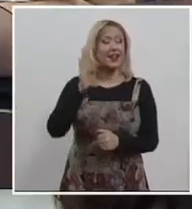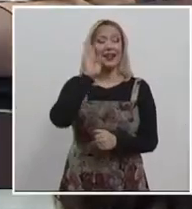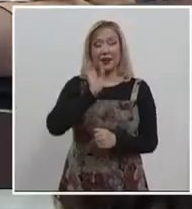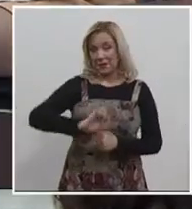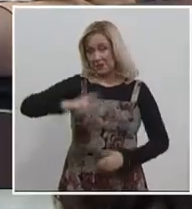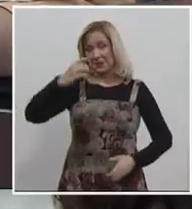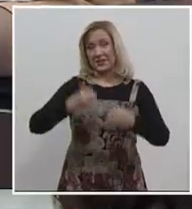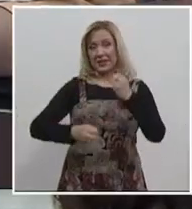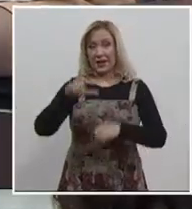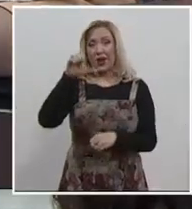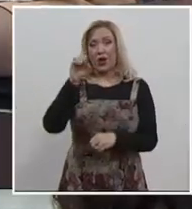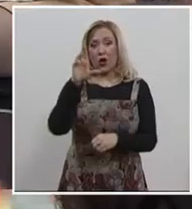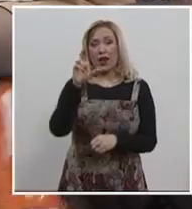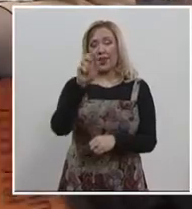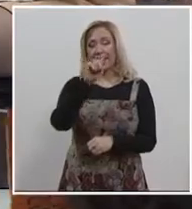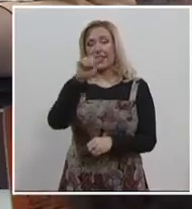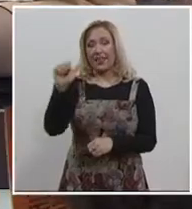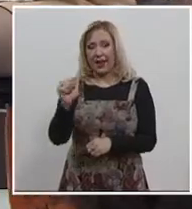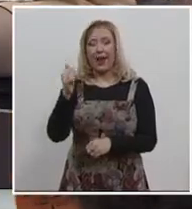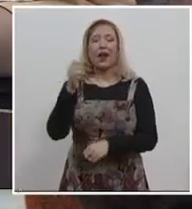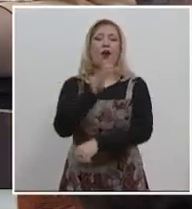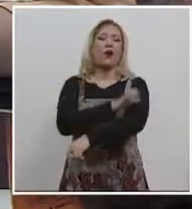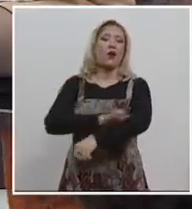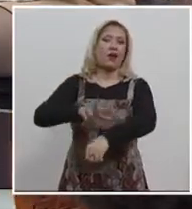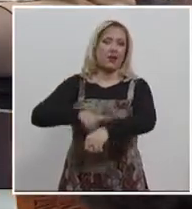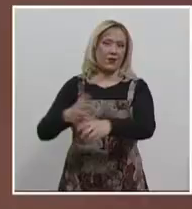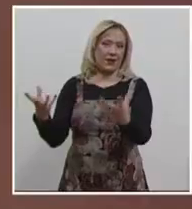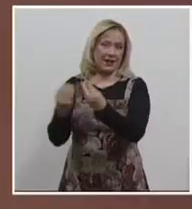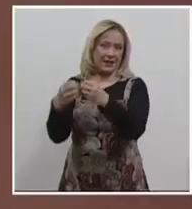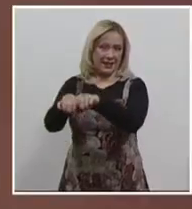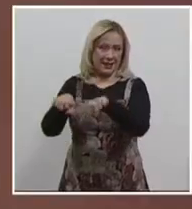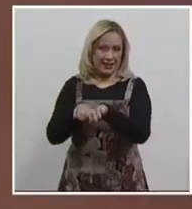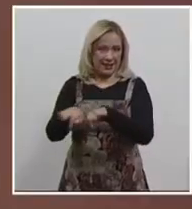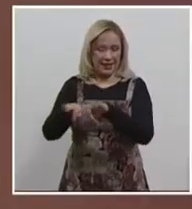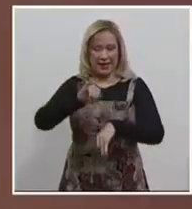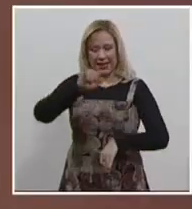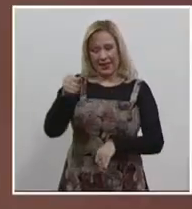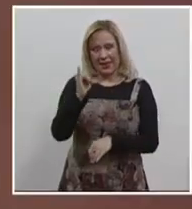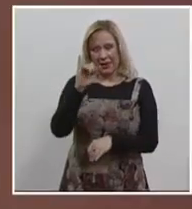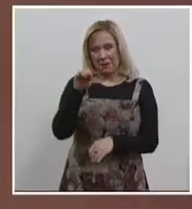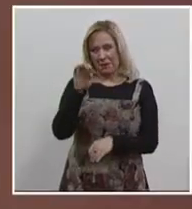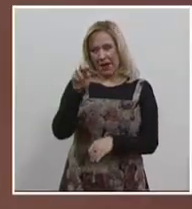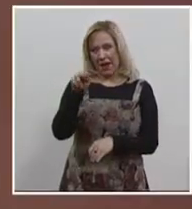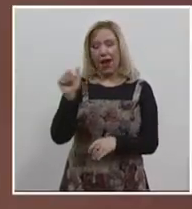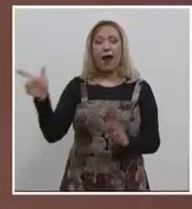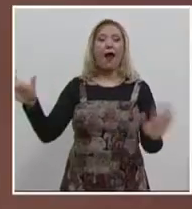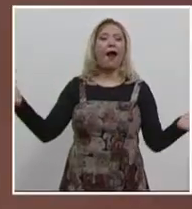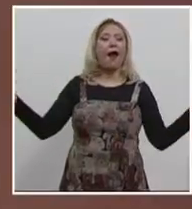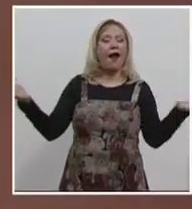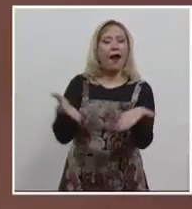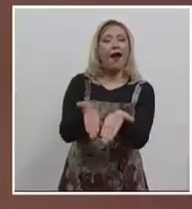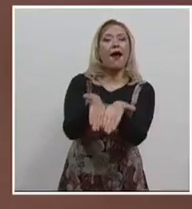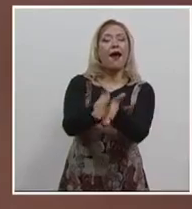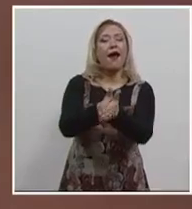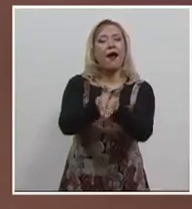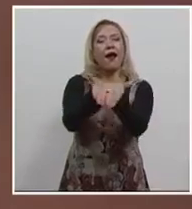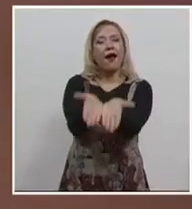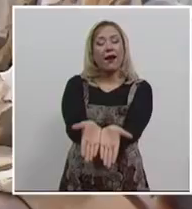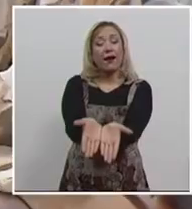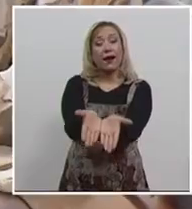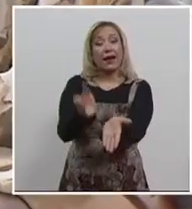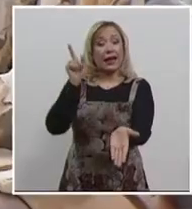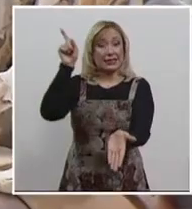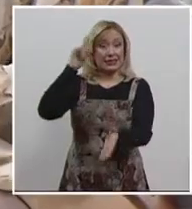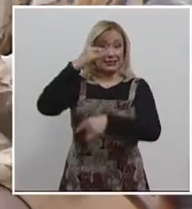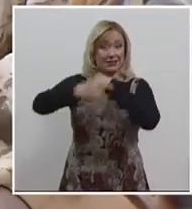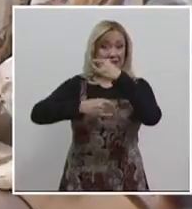de Justicia, Loretta Ortiz, y su coordinadora de ponencia, Jimena Viveros, presentaron en el marco de la Feria Internacional del Libro de